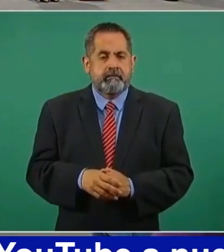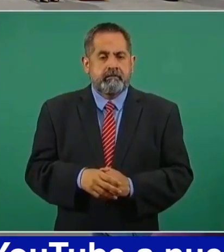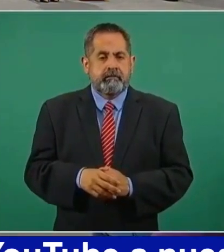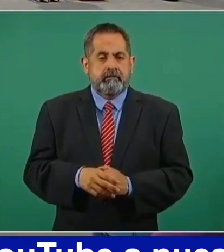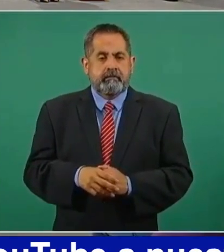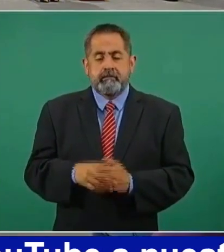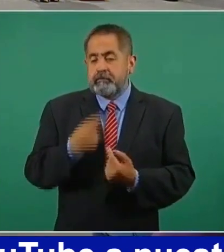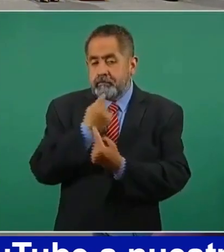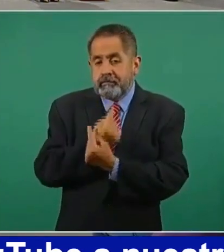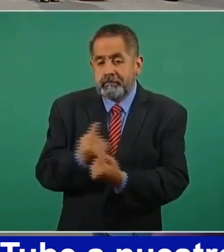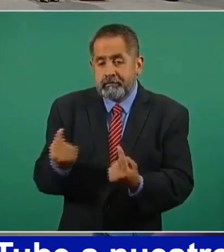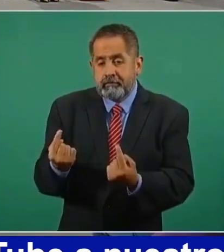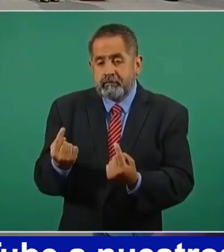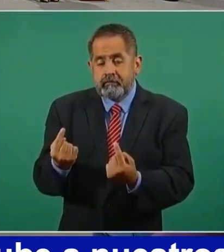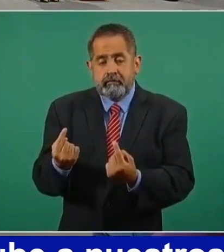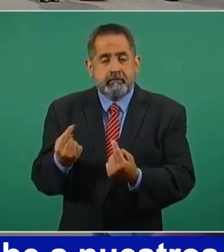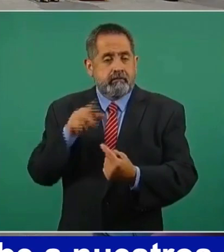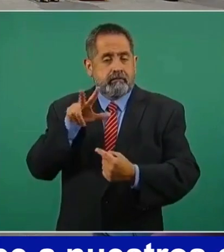menores.